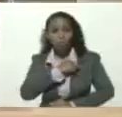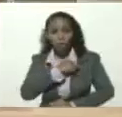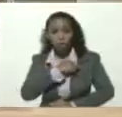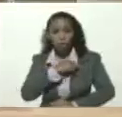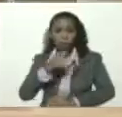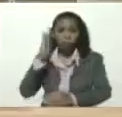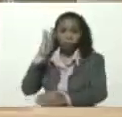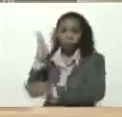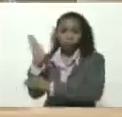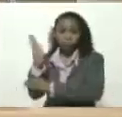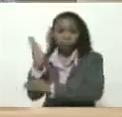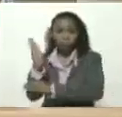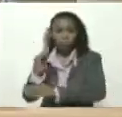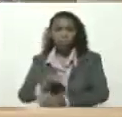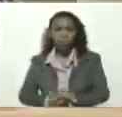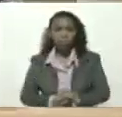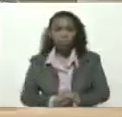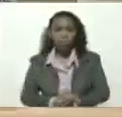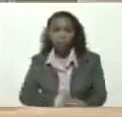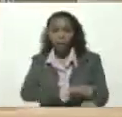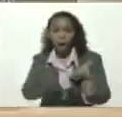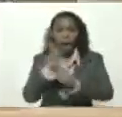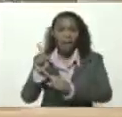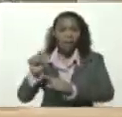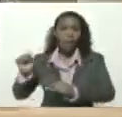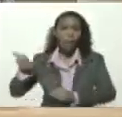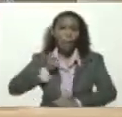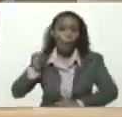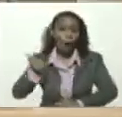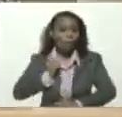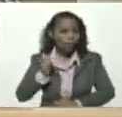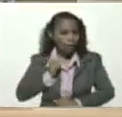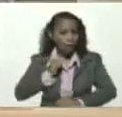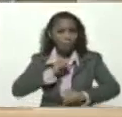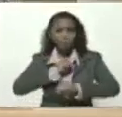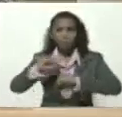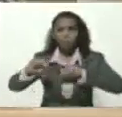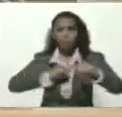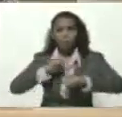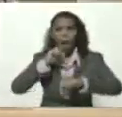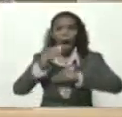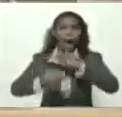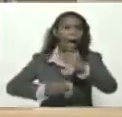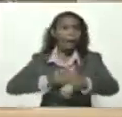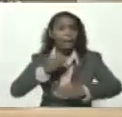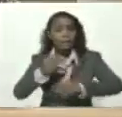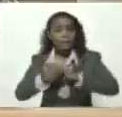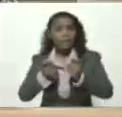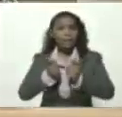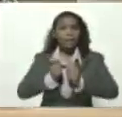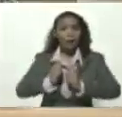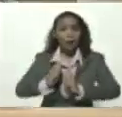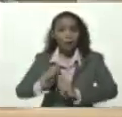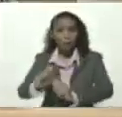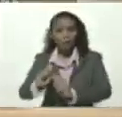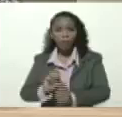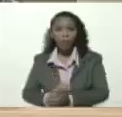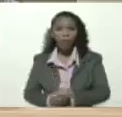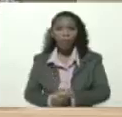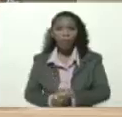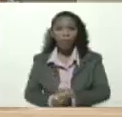condenar este y cualquier acción, llamado, intento